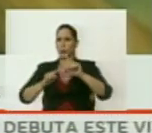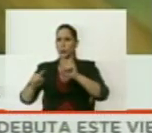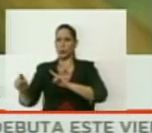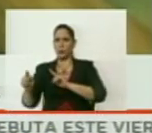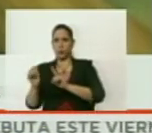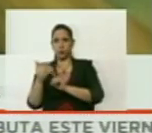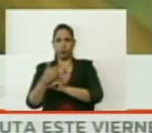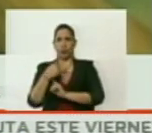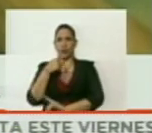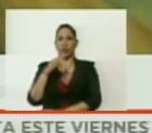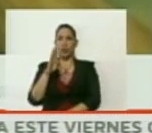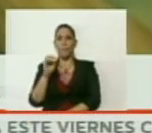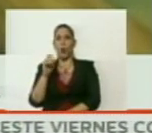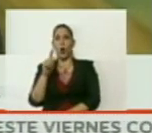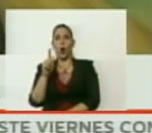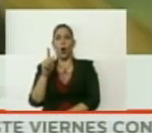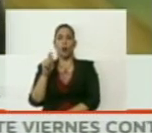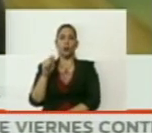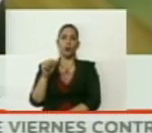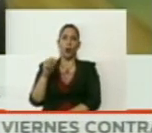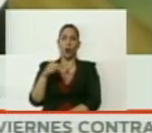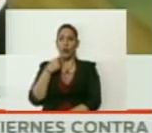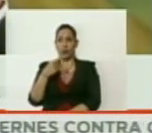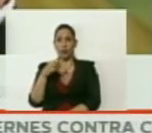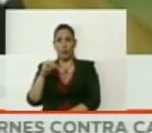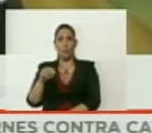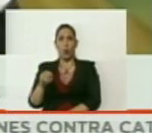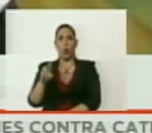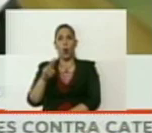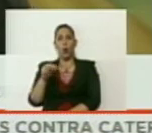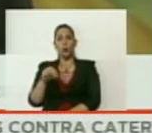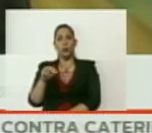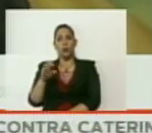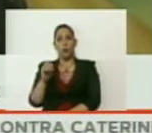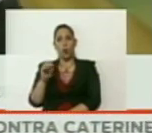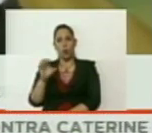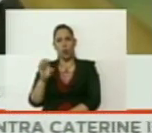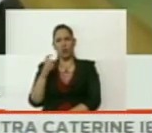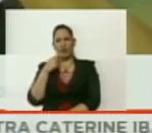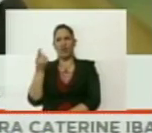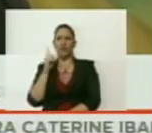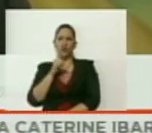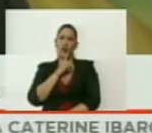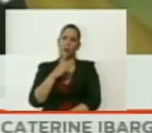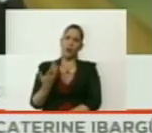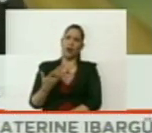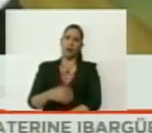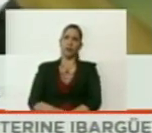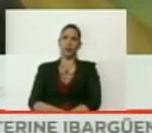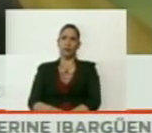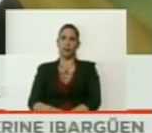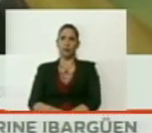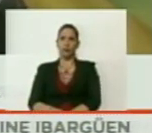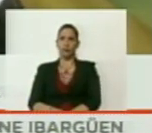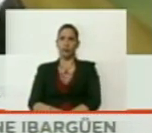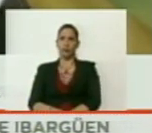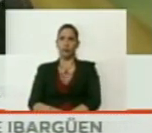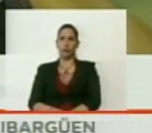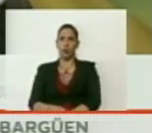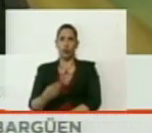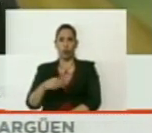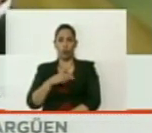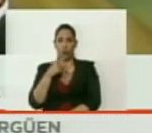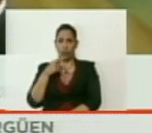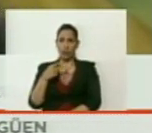dice John Bolton. La doctrina Monroe, aquella que dice que esto que ellos llaman hemisferio occidental y que nosotros